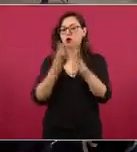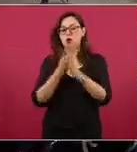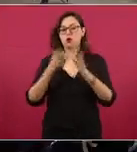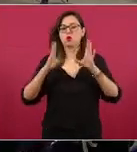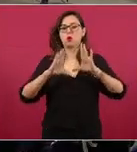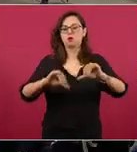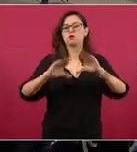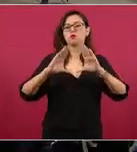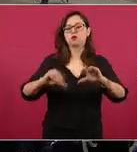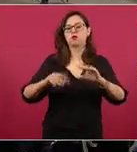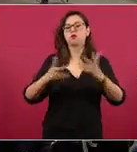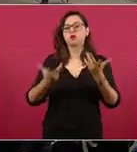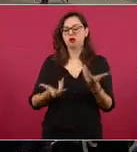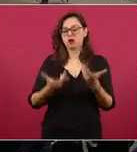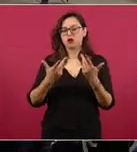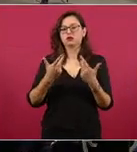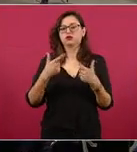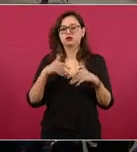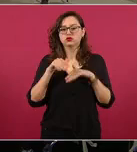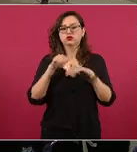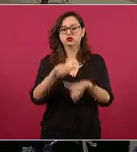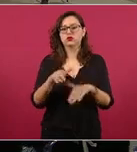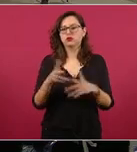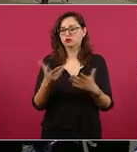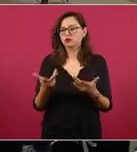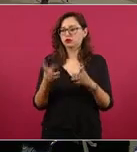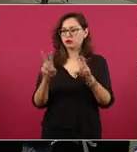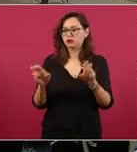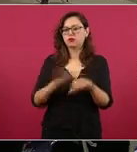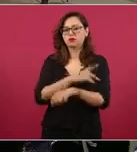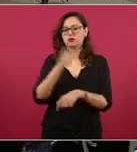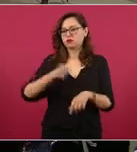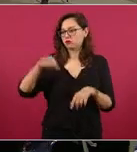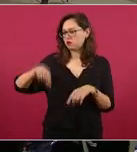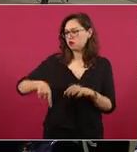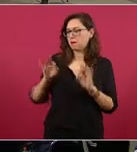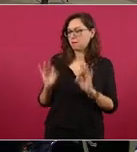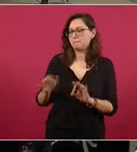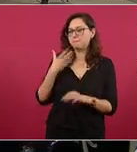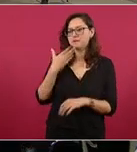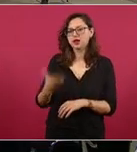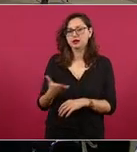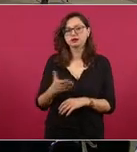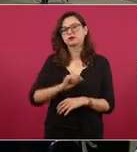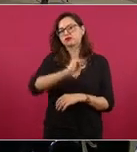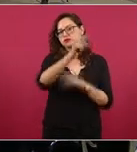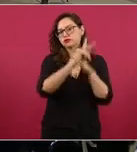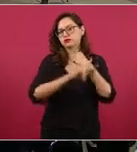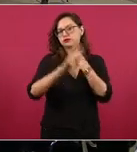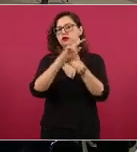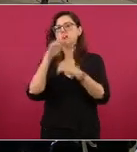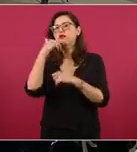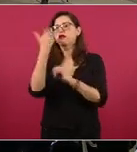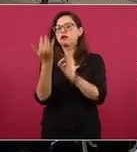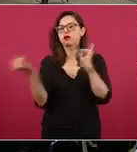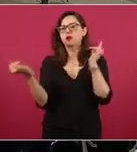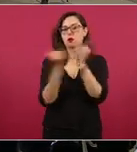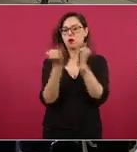temas internacionales, dado los resultados que hemos obtenido. Y la siguiente, por favor,